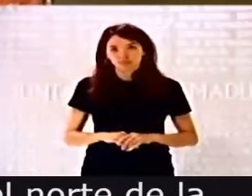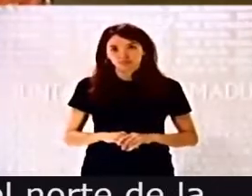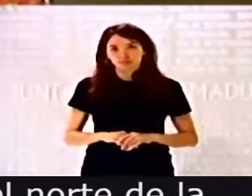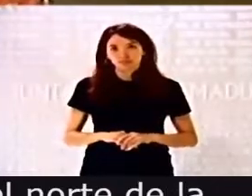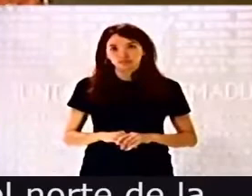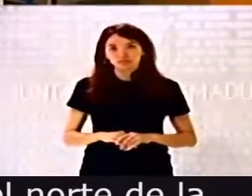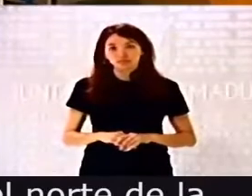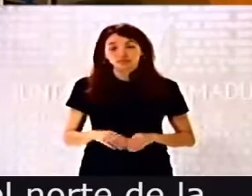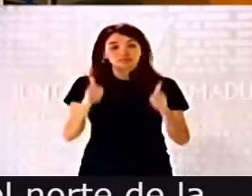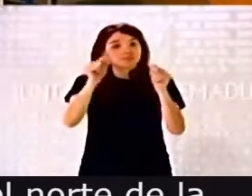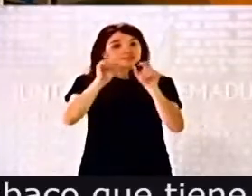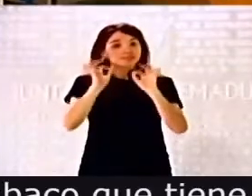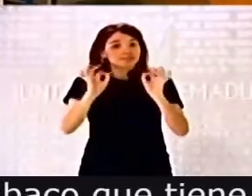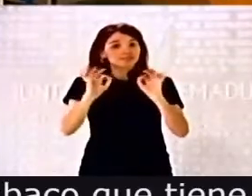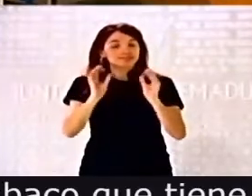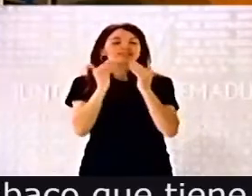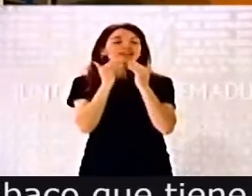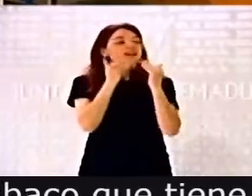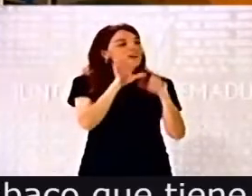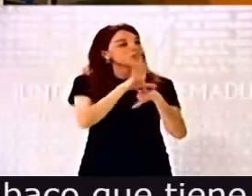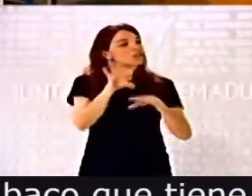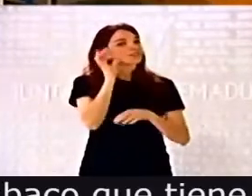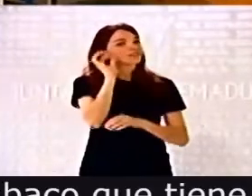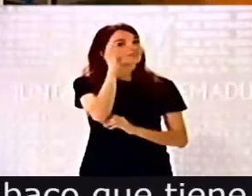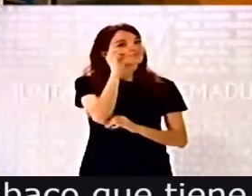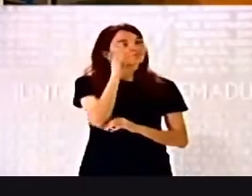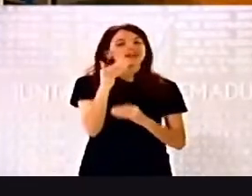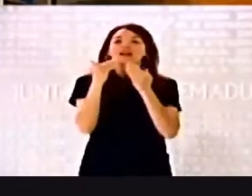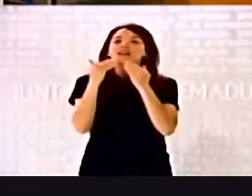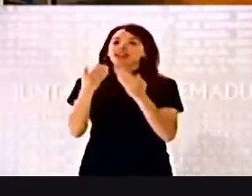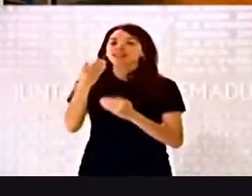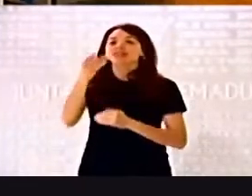Pues si no hay nada más, muchísimas gracias, consejera, por su intervención y muchísimas